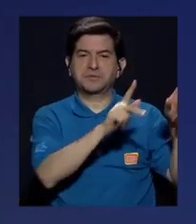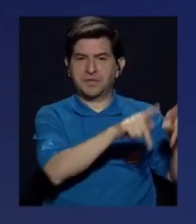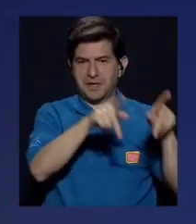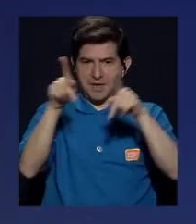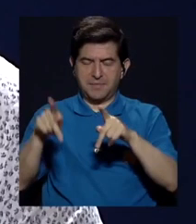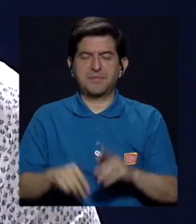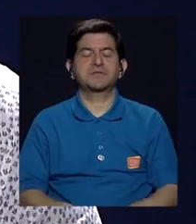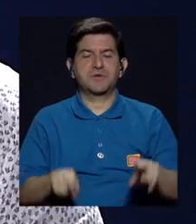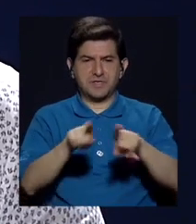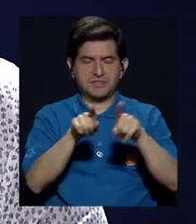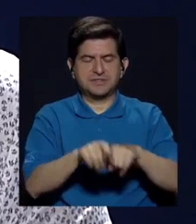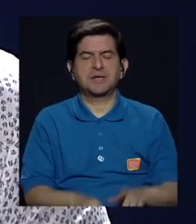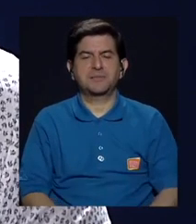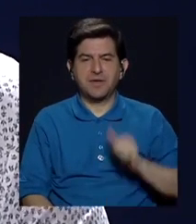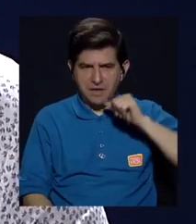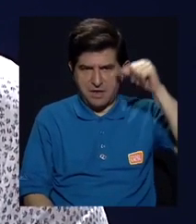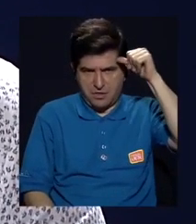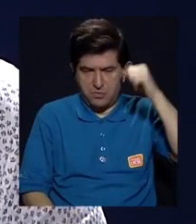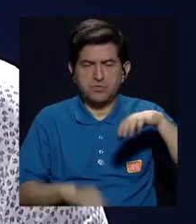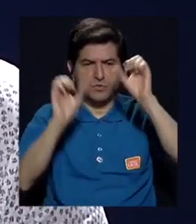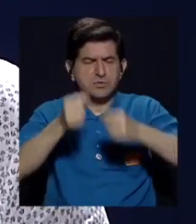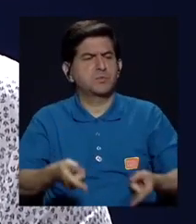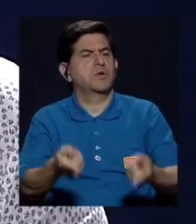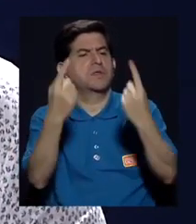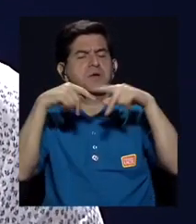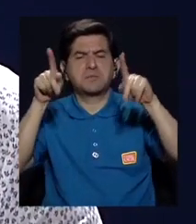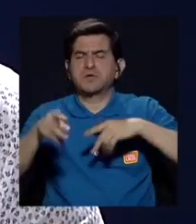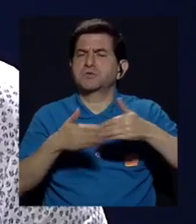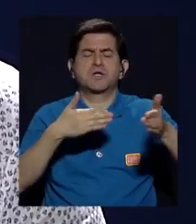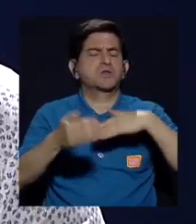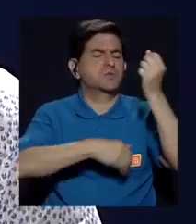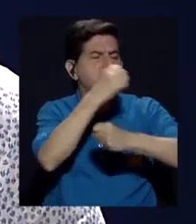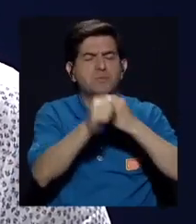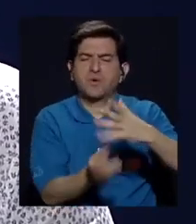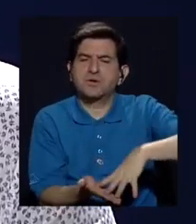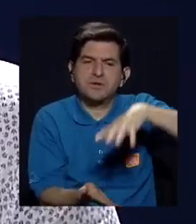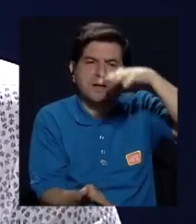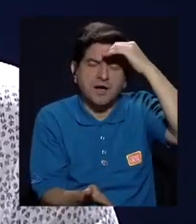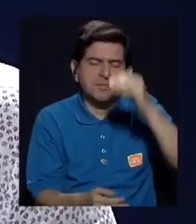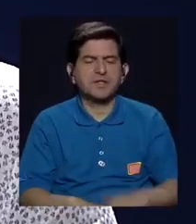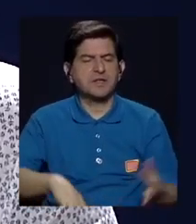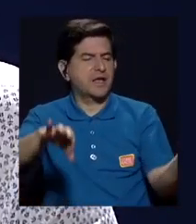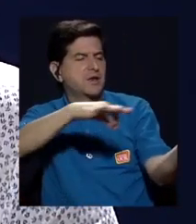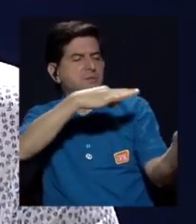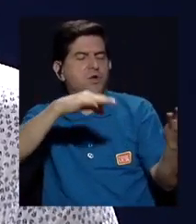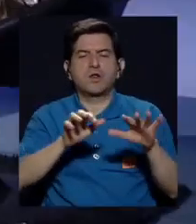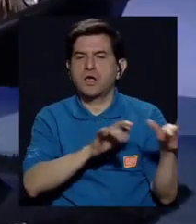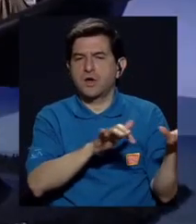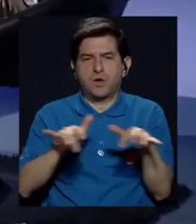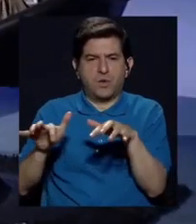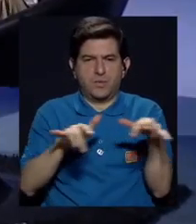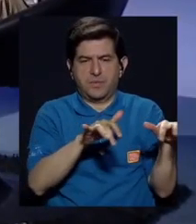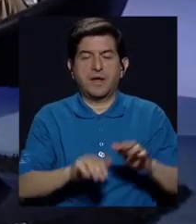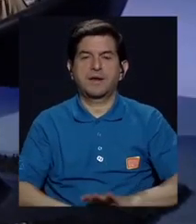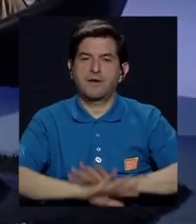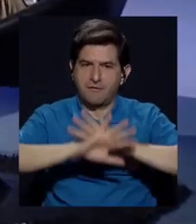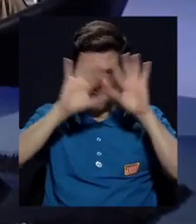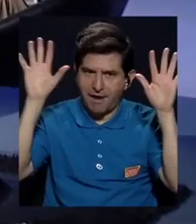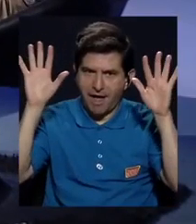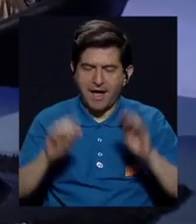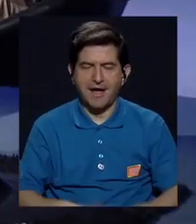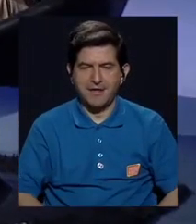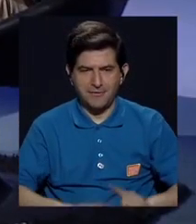personas mayores de edad y pueden venir personas de cualquier edad a aprender violín, a aprender piano. Claro está, hay